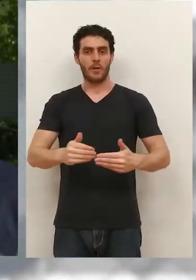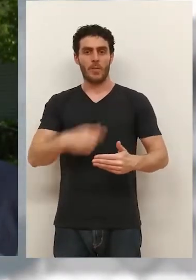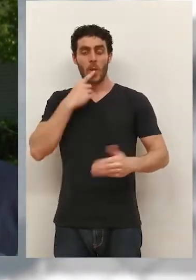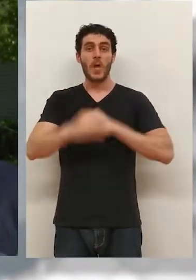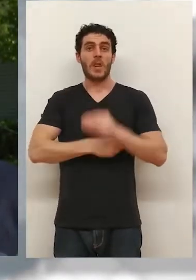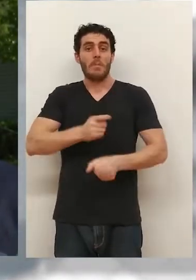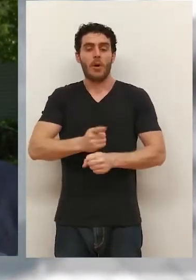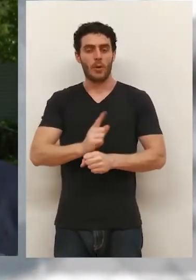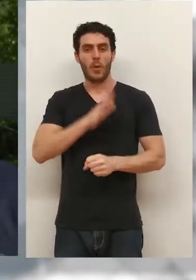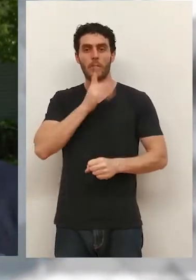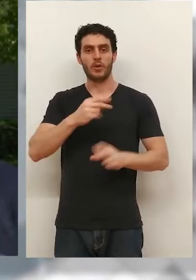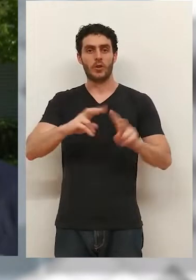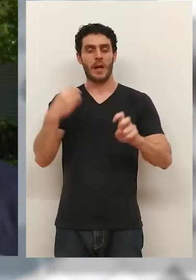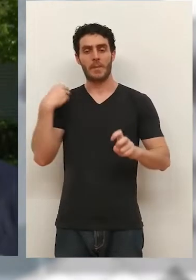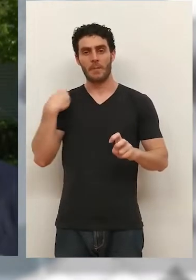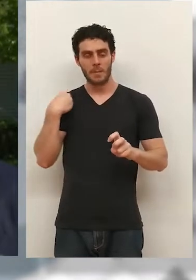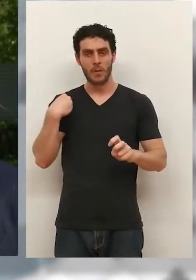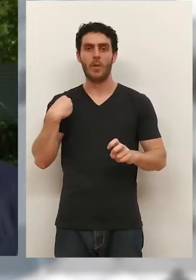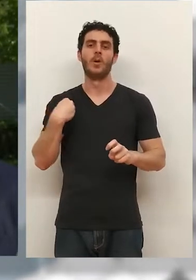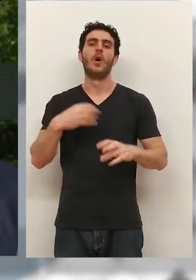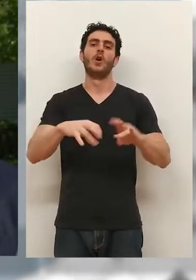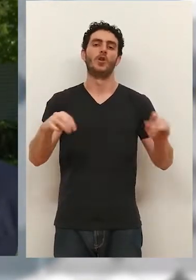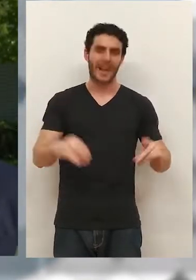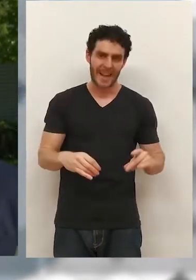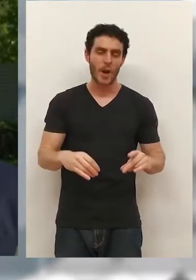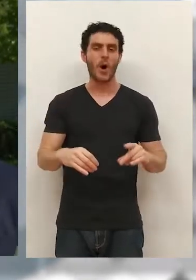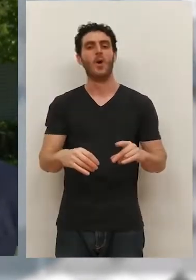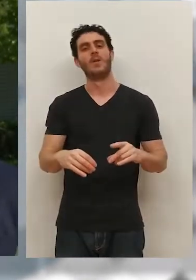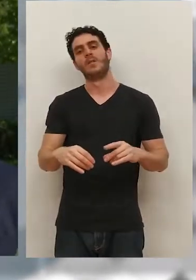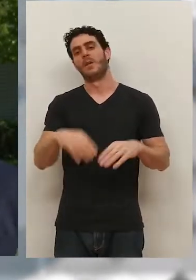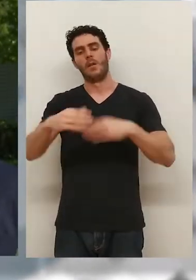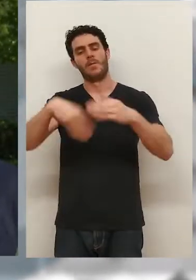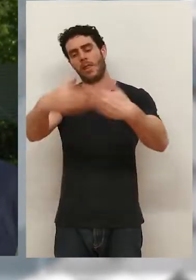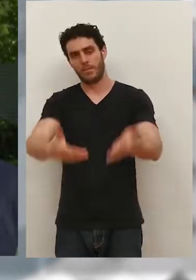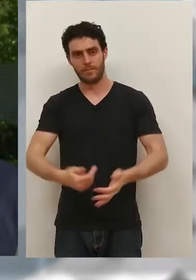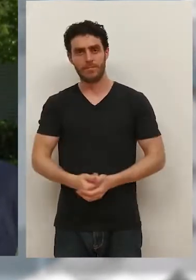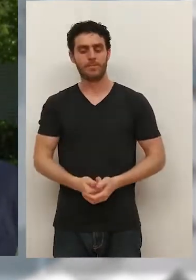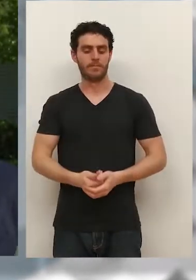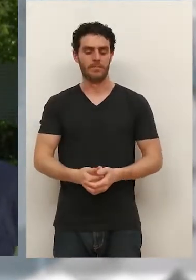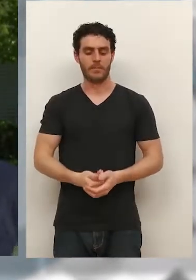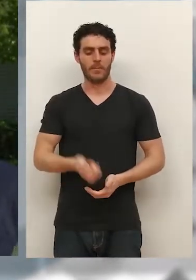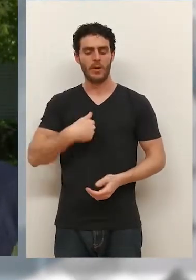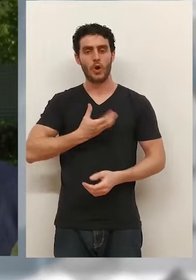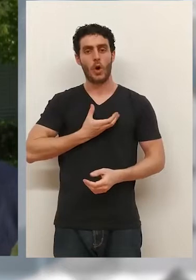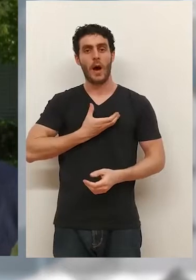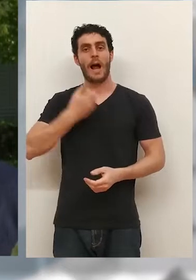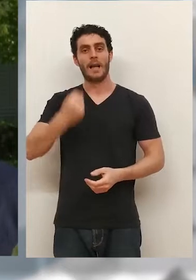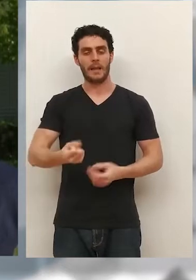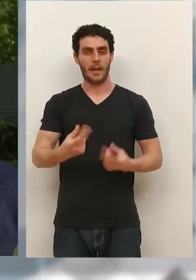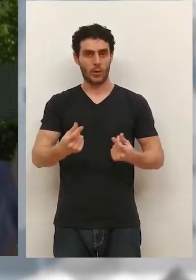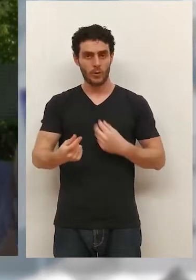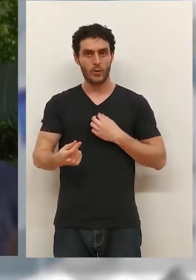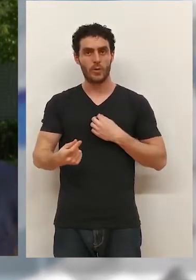no decir que lo vas a hacer. Por lo tanto, todo eso de la desafección, los terrenos, las ventas, las siguientes fases, yo como alcalde de